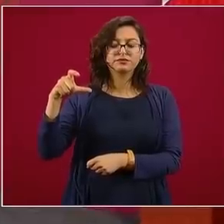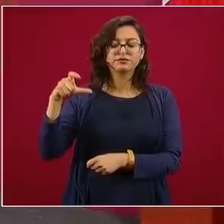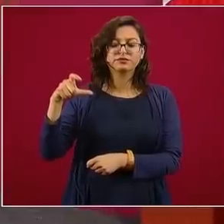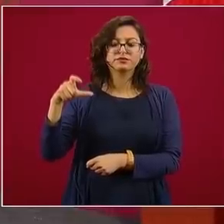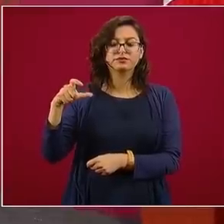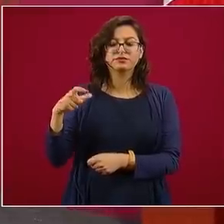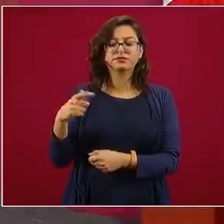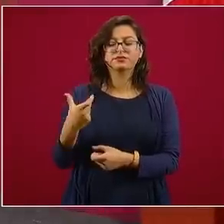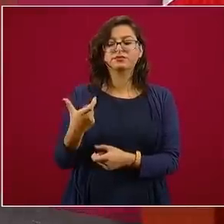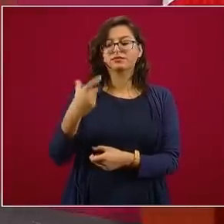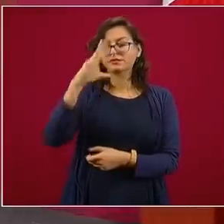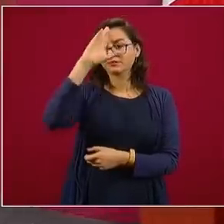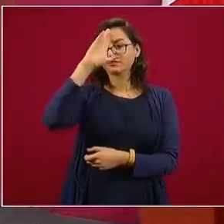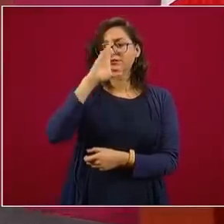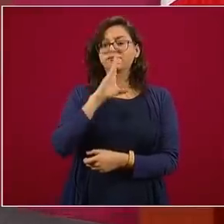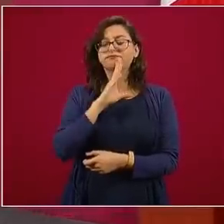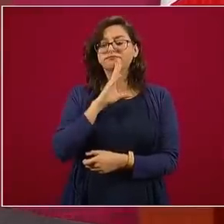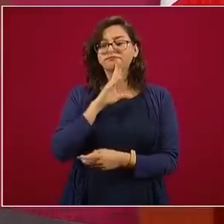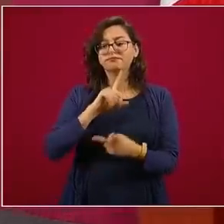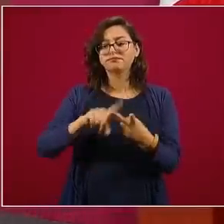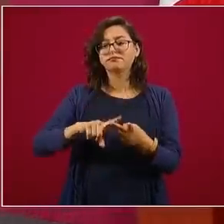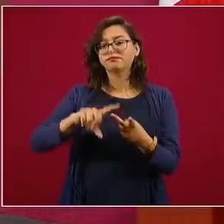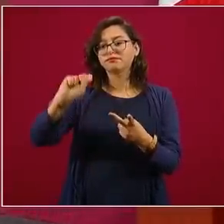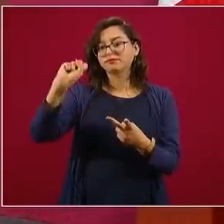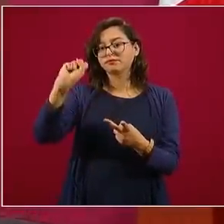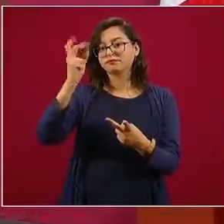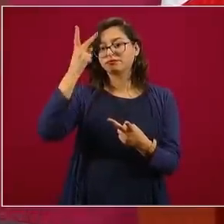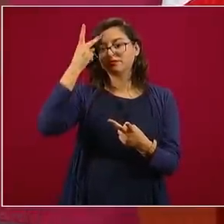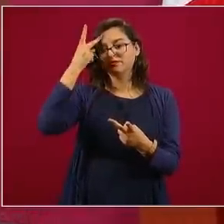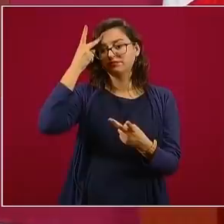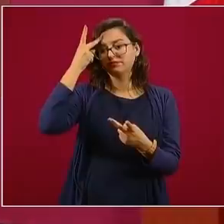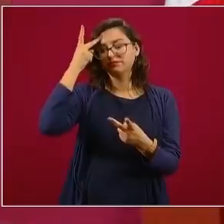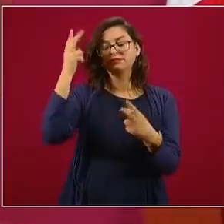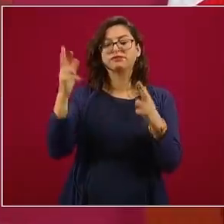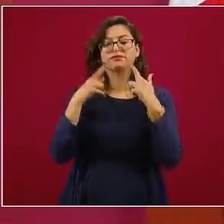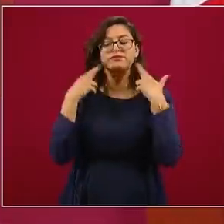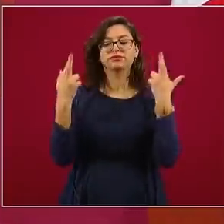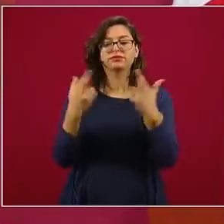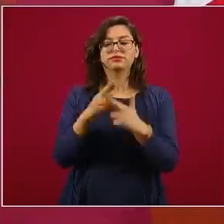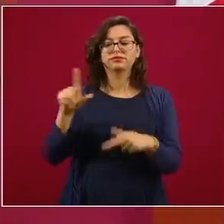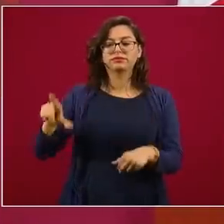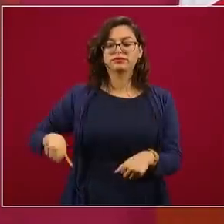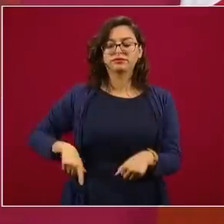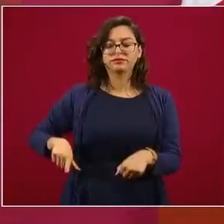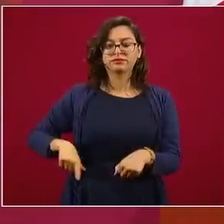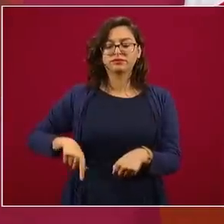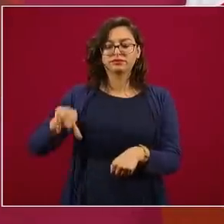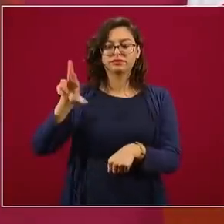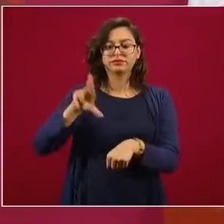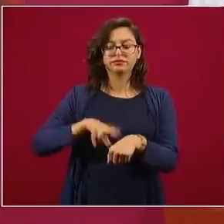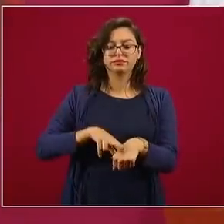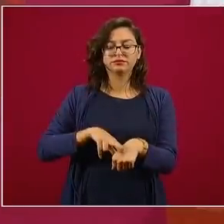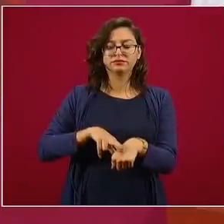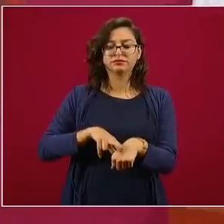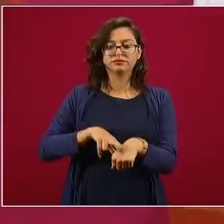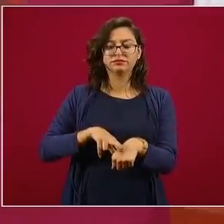al mediodía en San Luis Potosí, en una reunión con gobernadores.